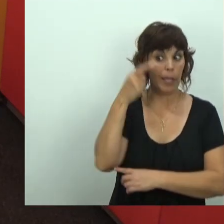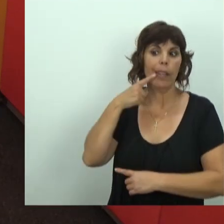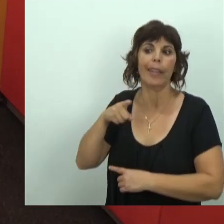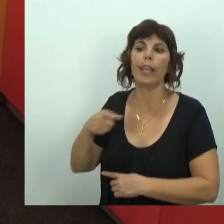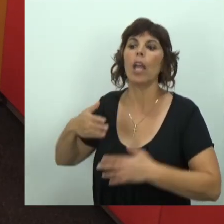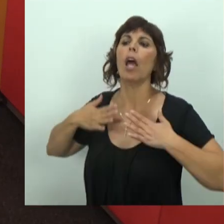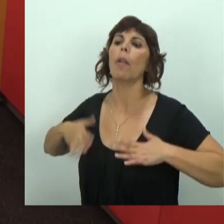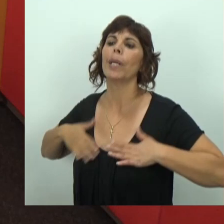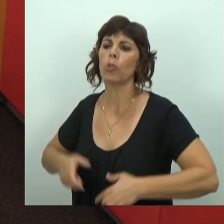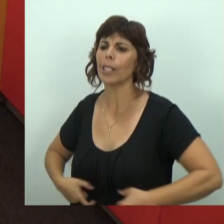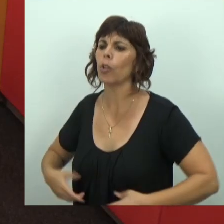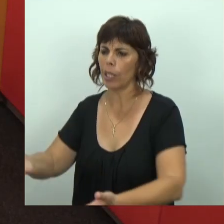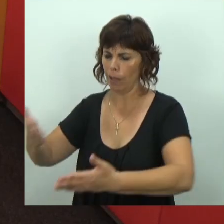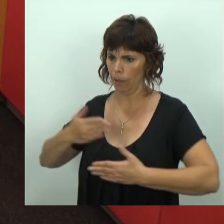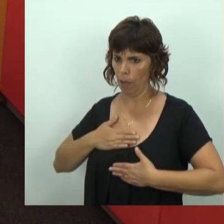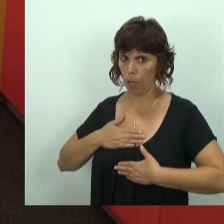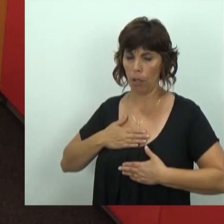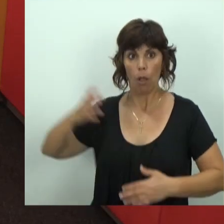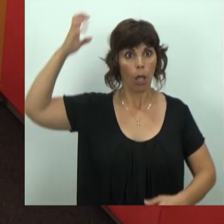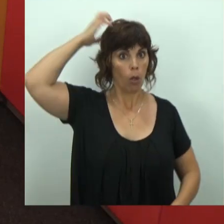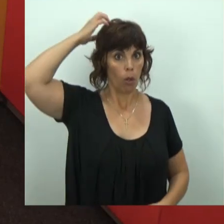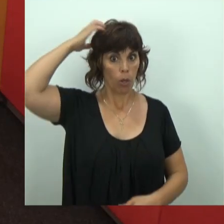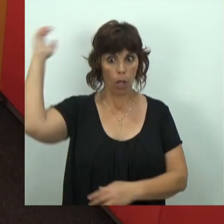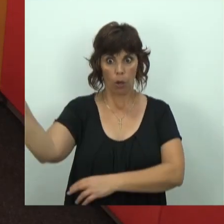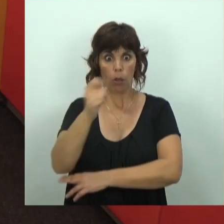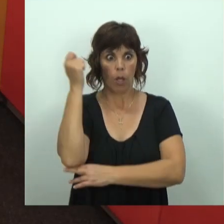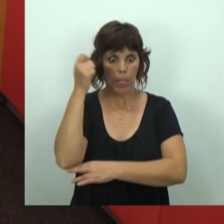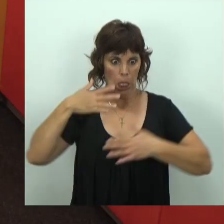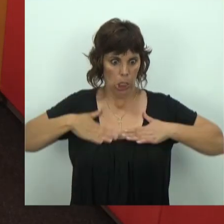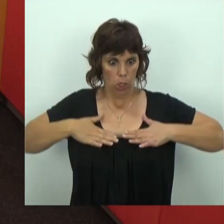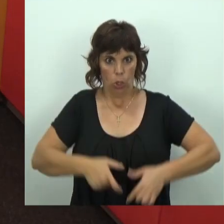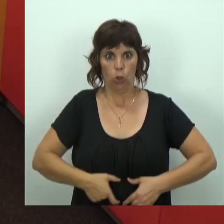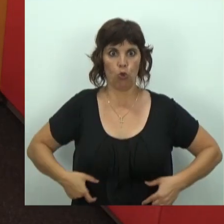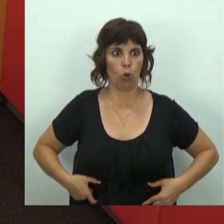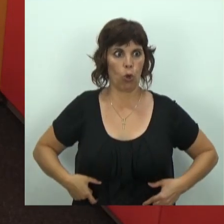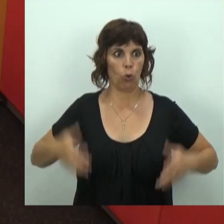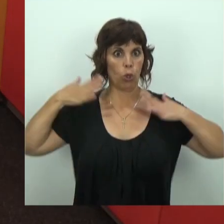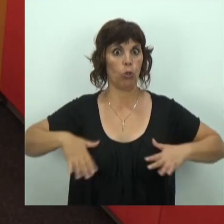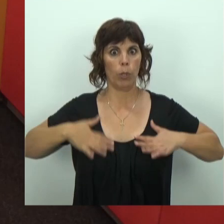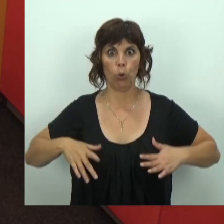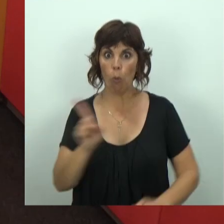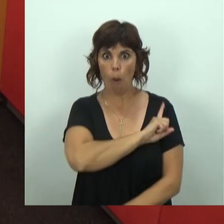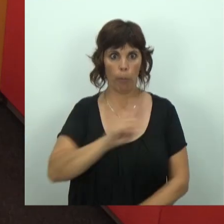qué? David se vistió con lo que era prohibido. Él era prohibido.